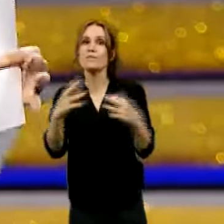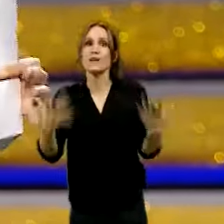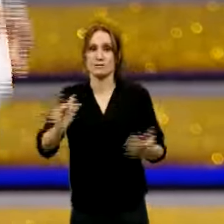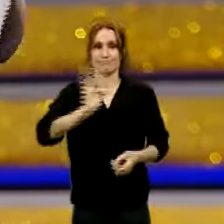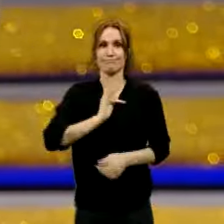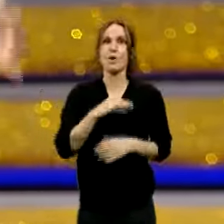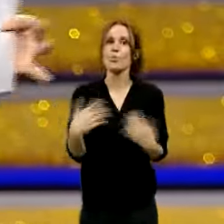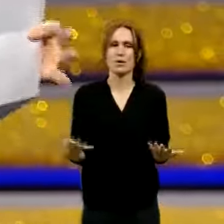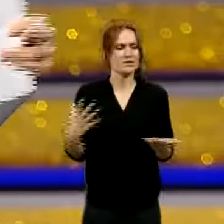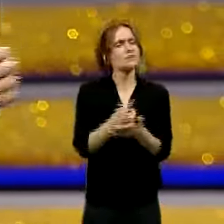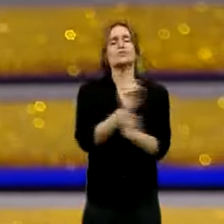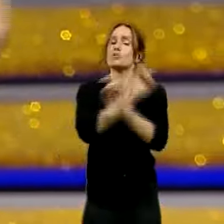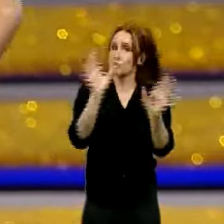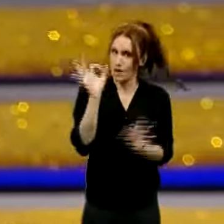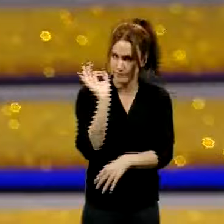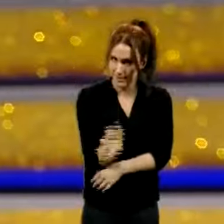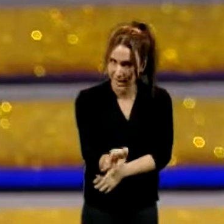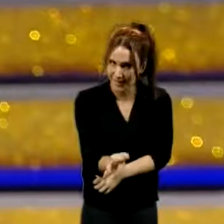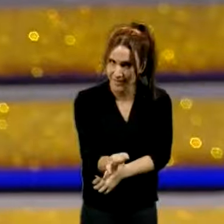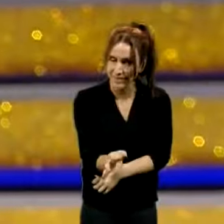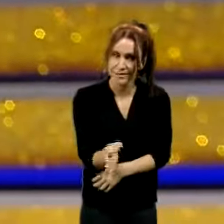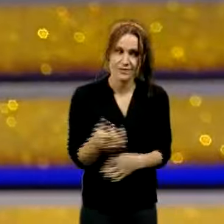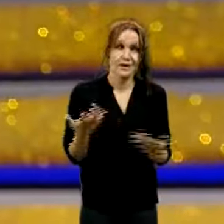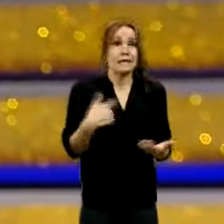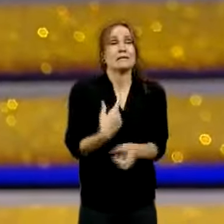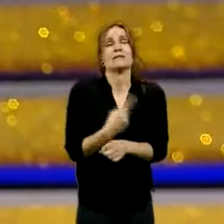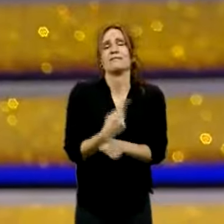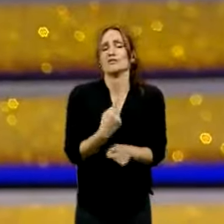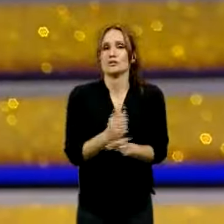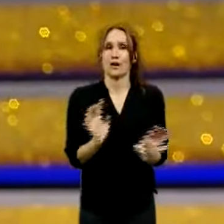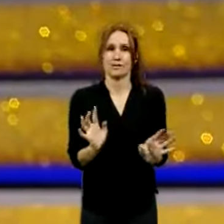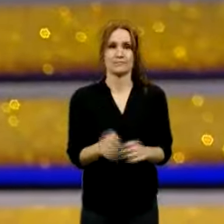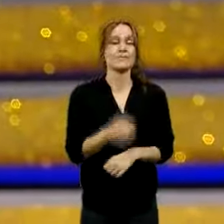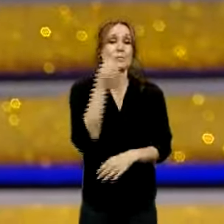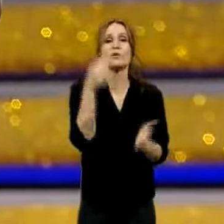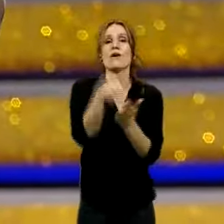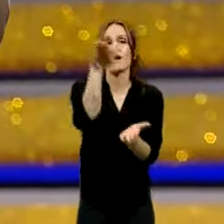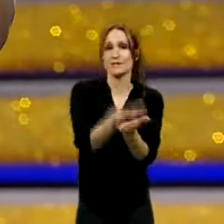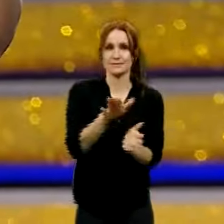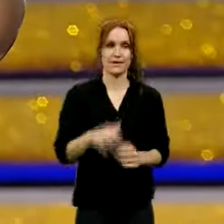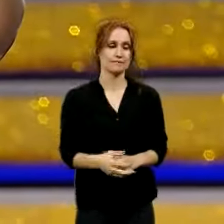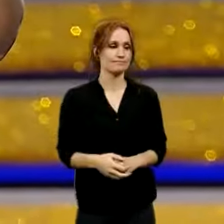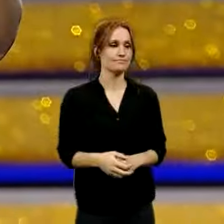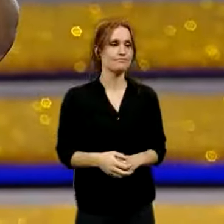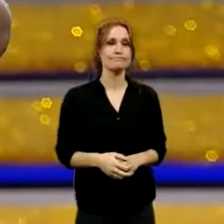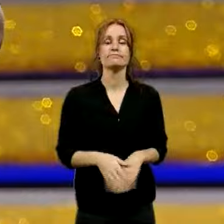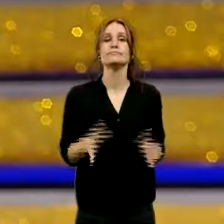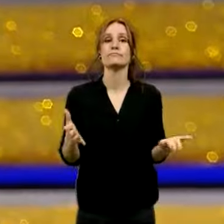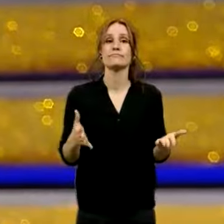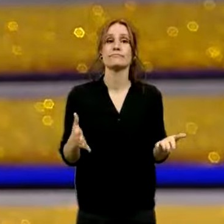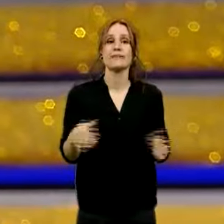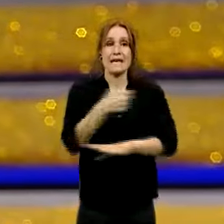todo claro, vamos Está al grano. Está claro, ¿verdad? Vamos es que me pongo muy nerviosa. Venga, vamos con el acto. Vamos allá. En el escenario del